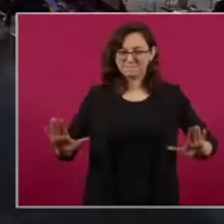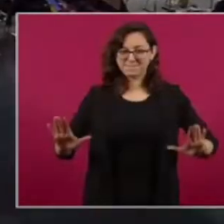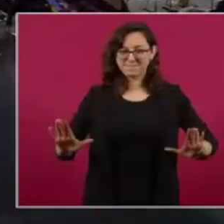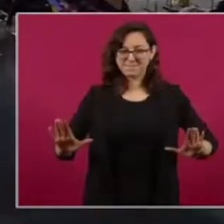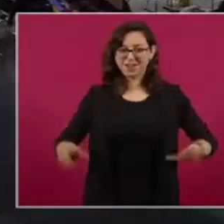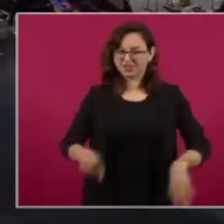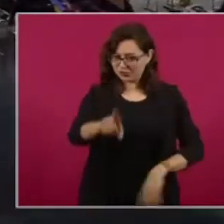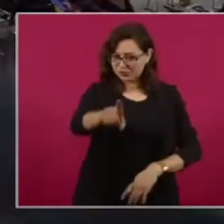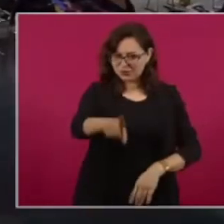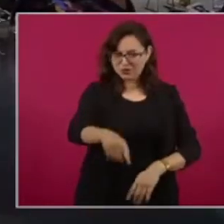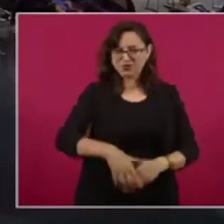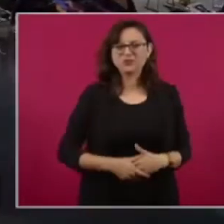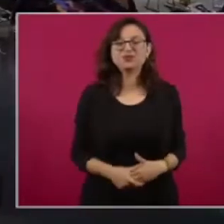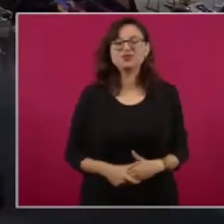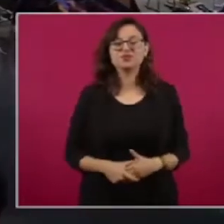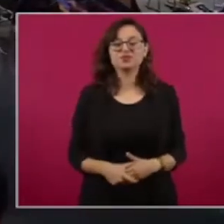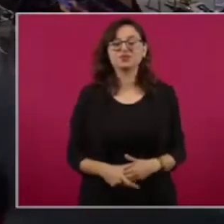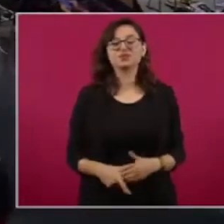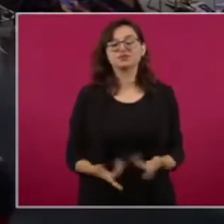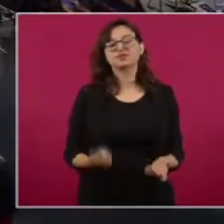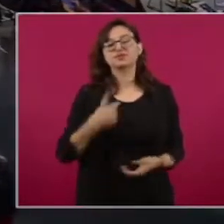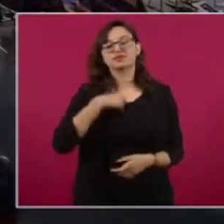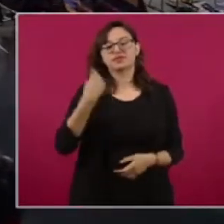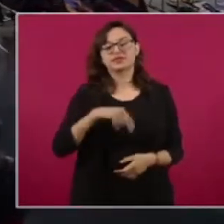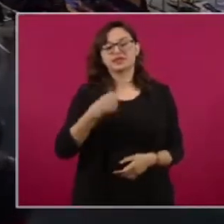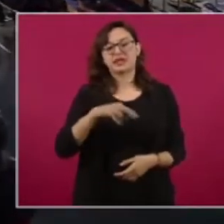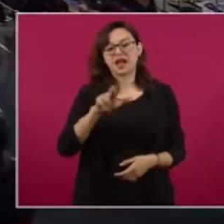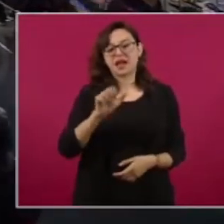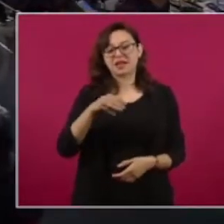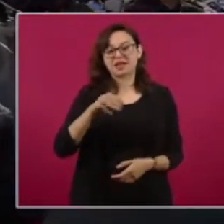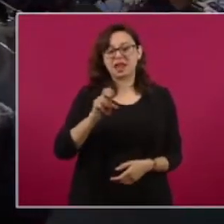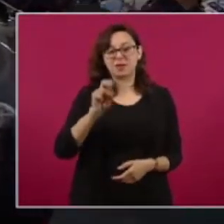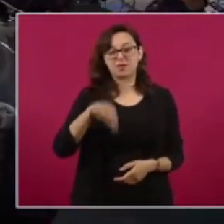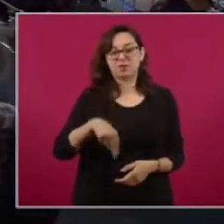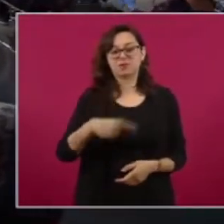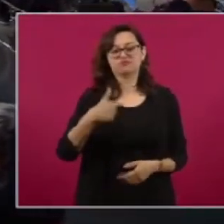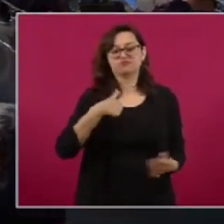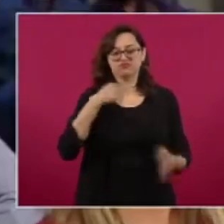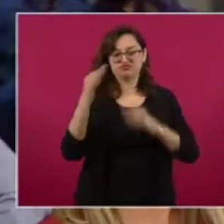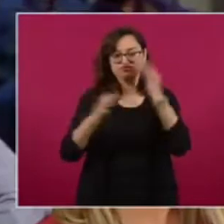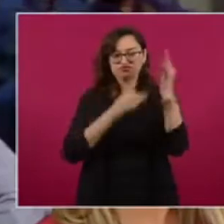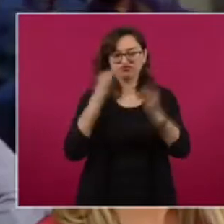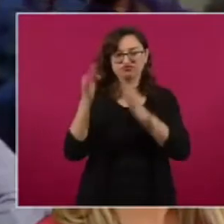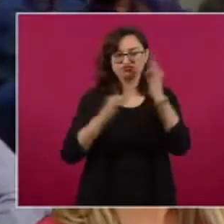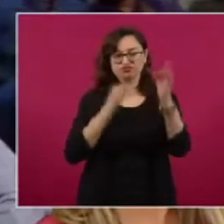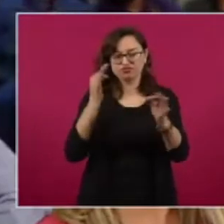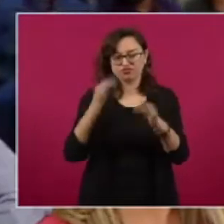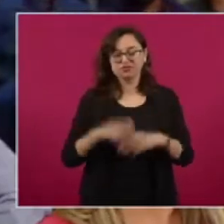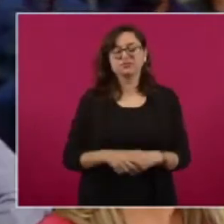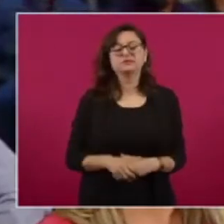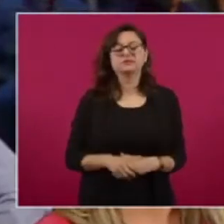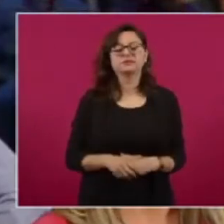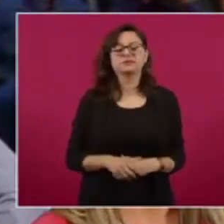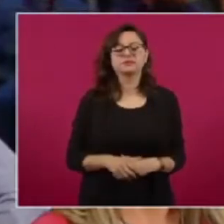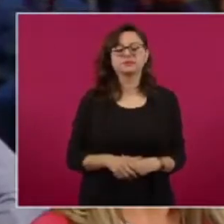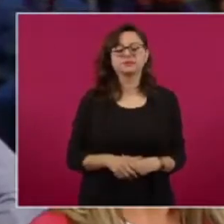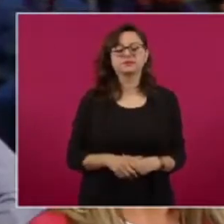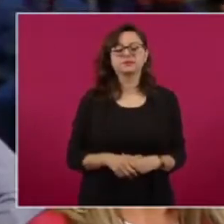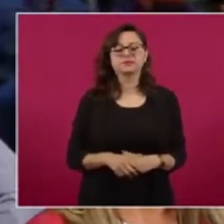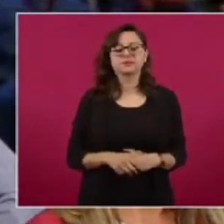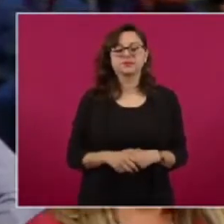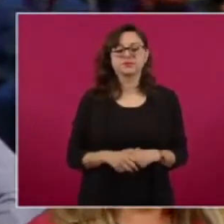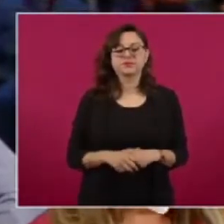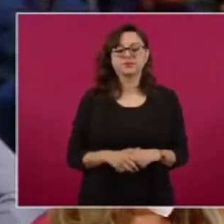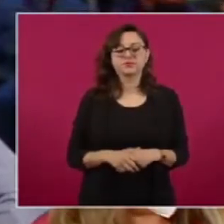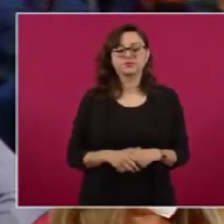Muchas gracias, presidente. Ramón Flores, del Sentinela Informa de Humanoid de Inglaterra. Presidente, una parte que hemos descubierto del